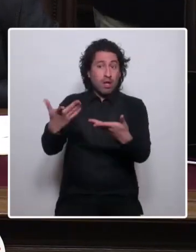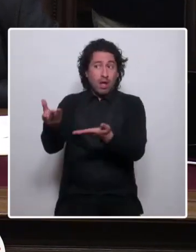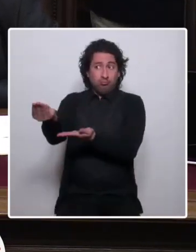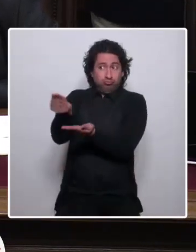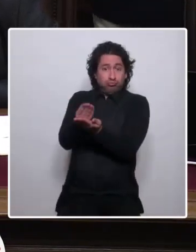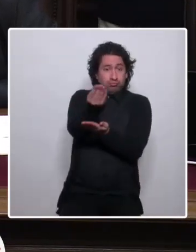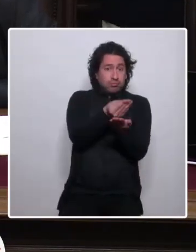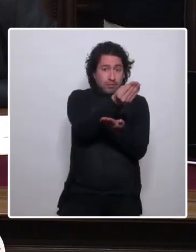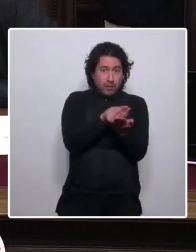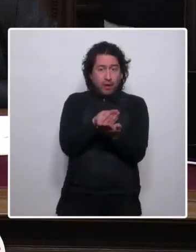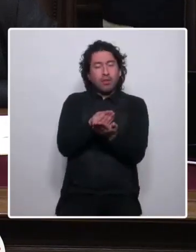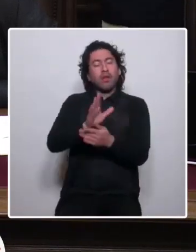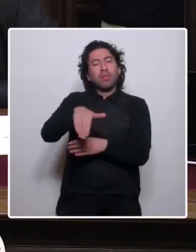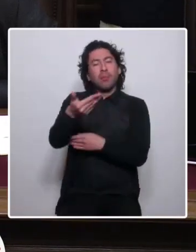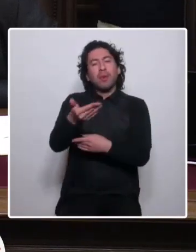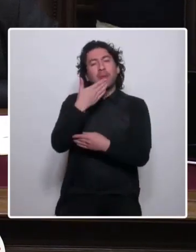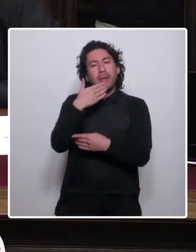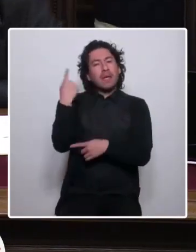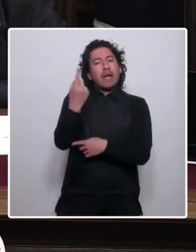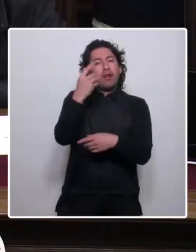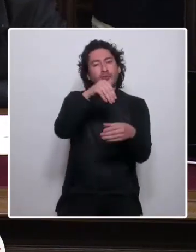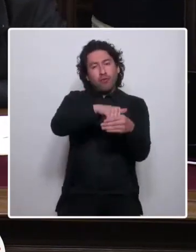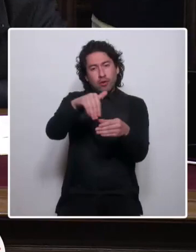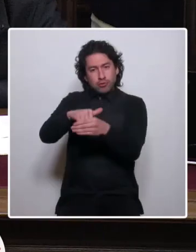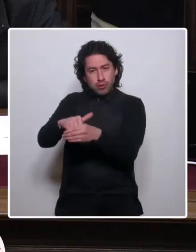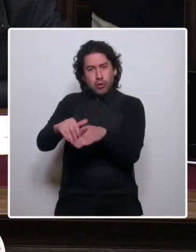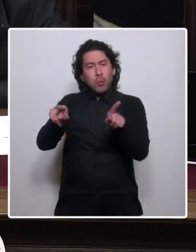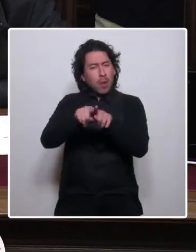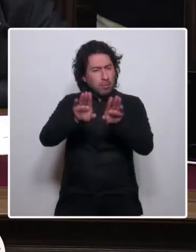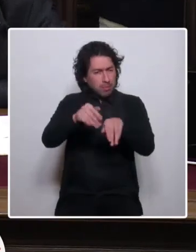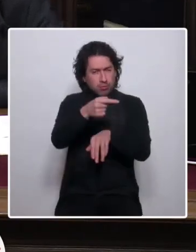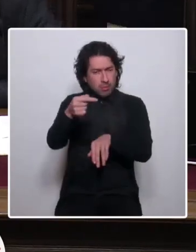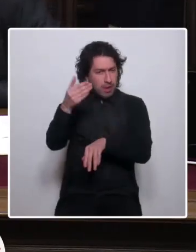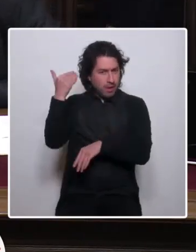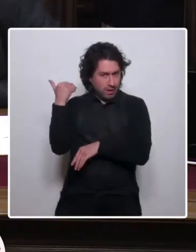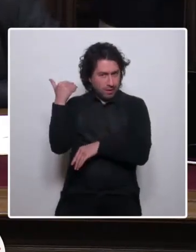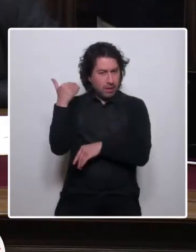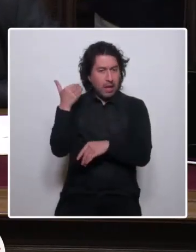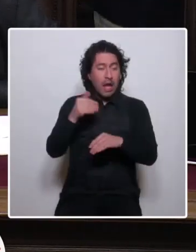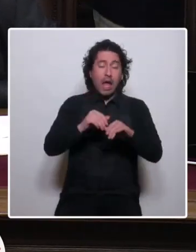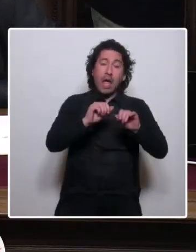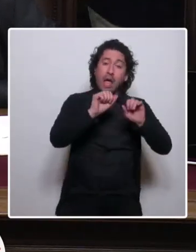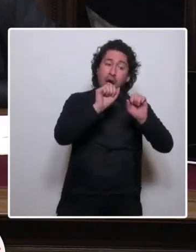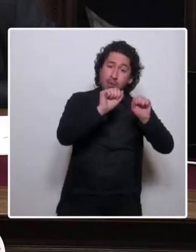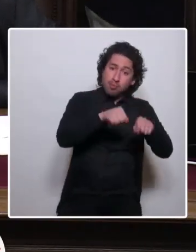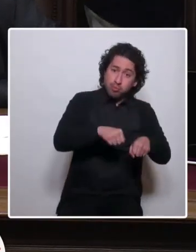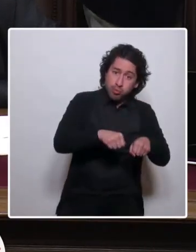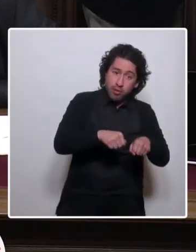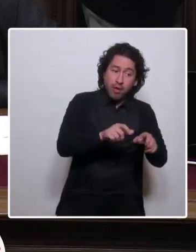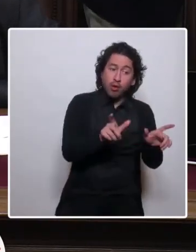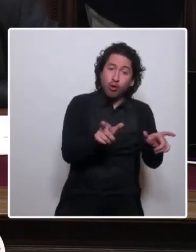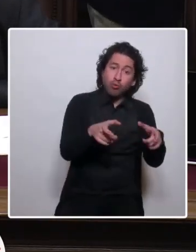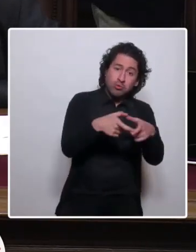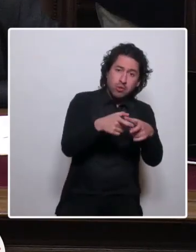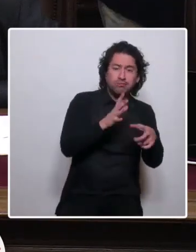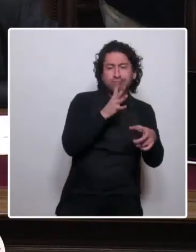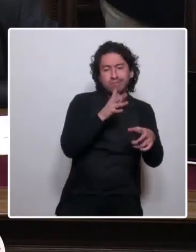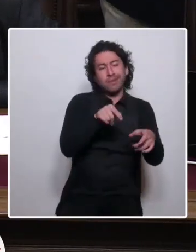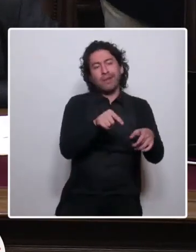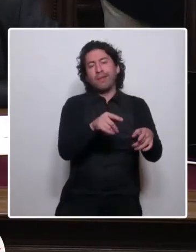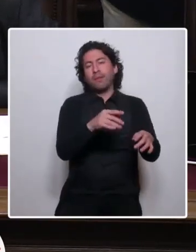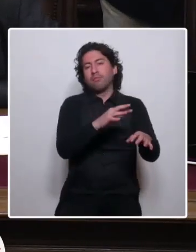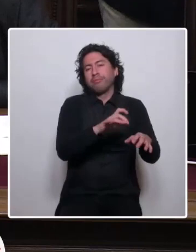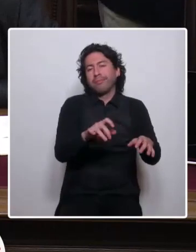vamos a someter a votación en general, un poco como lo hicimos la semana pasada. ¿Se aprueba la formación de la comisión de, no sé,